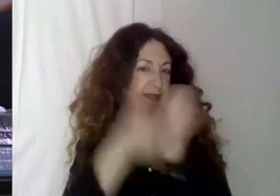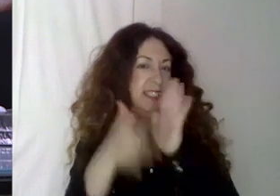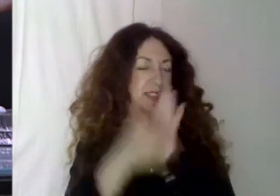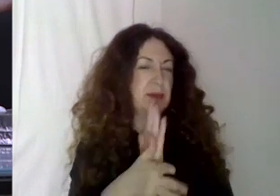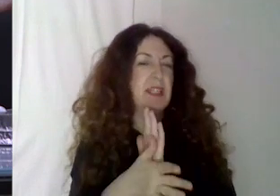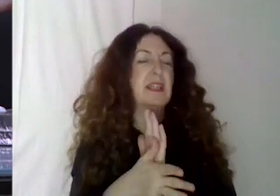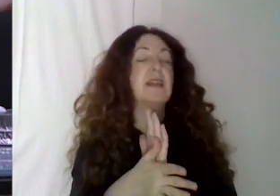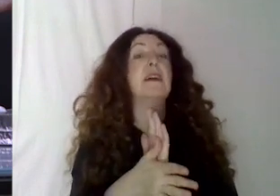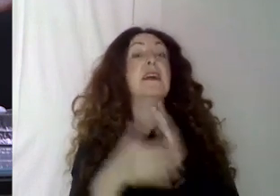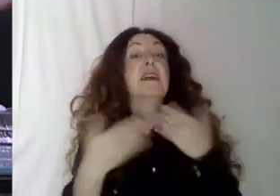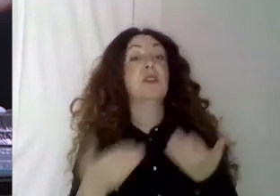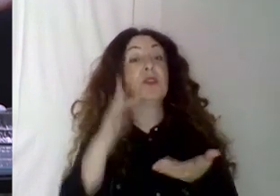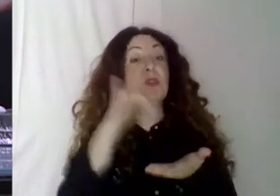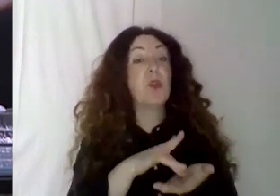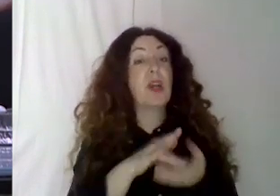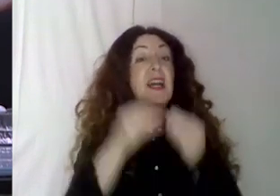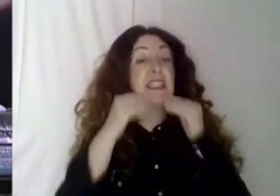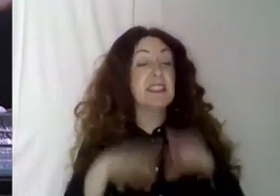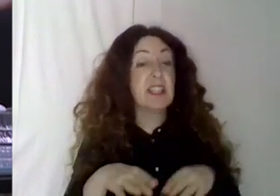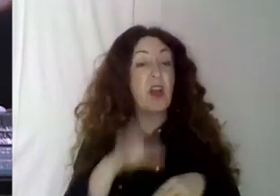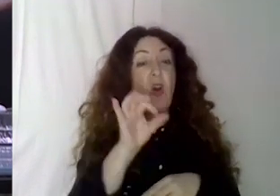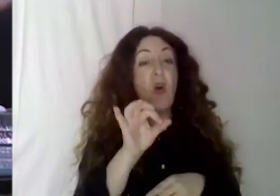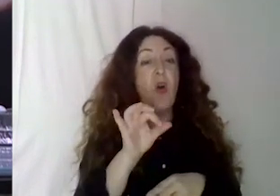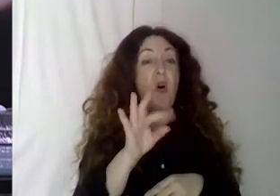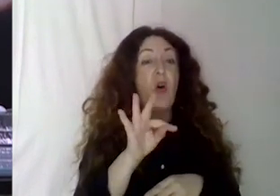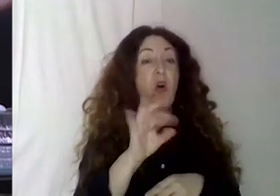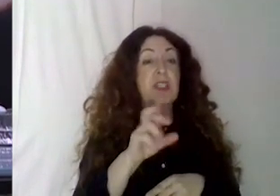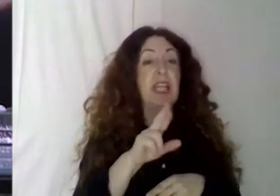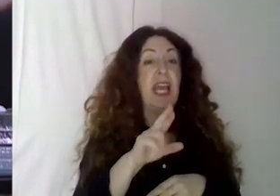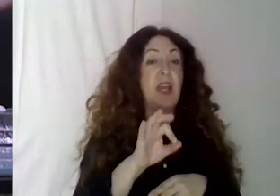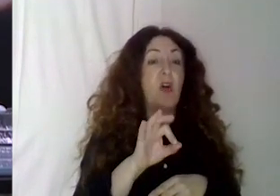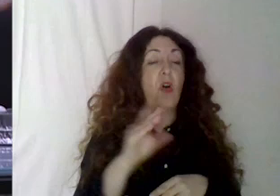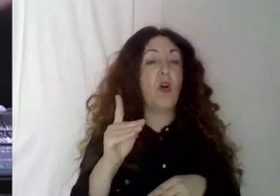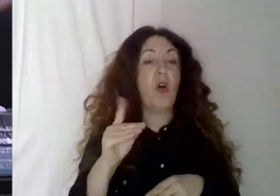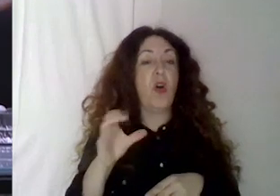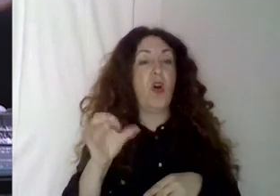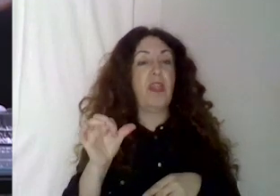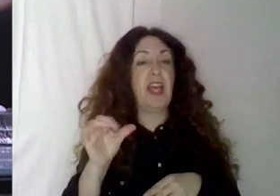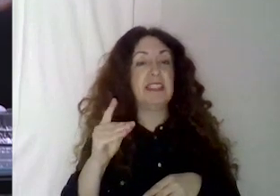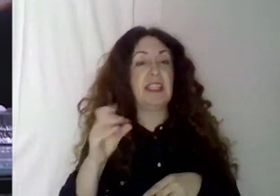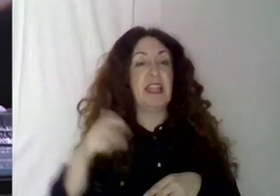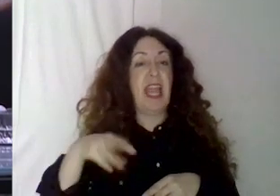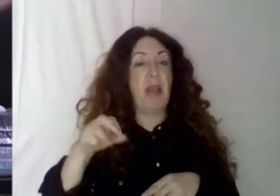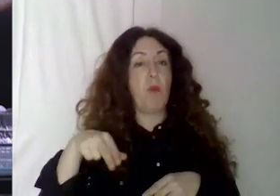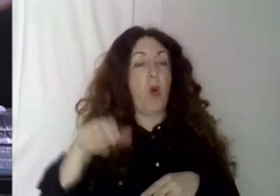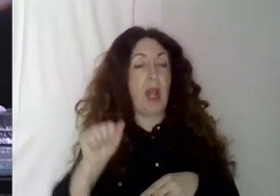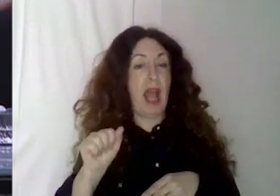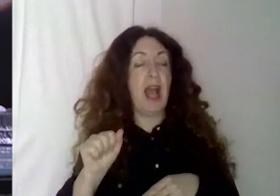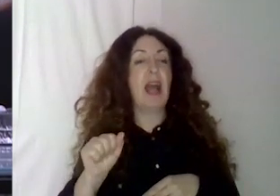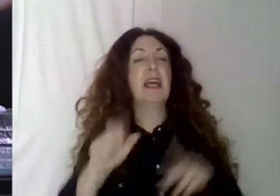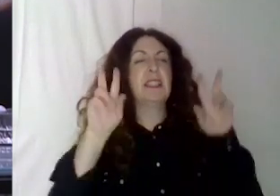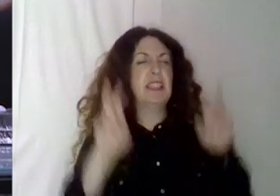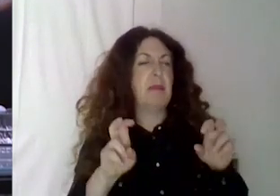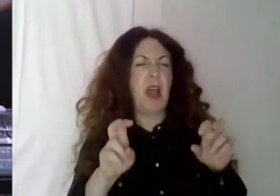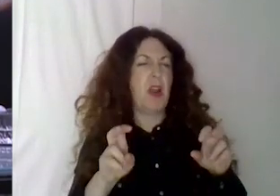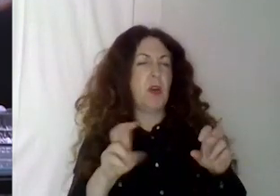la traducción cultural no solamente ocurre en el espacio, sino que también ocurre en el tiempo, que es lo que a mí me interesa. ¿Cómo estamos viendo eso y